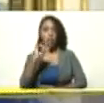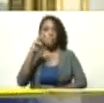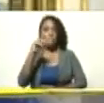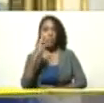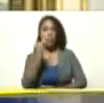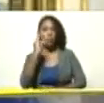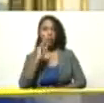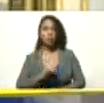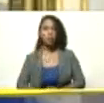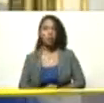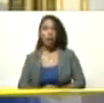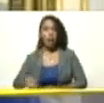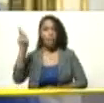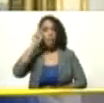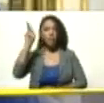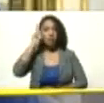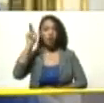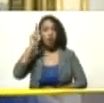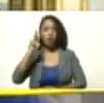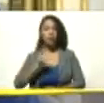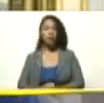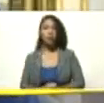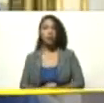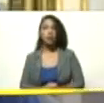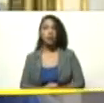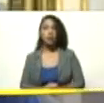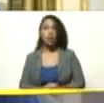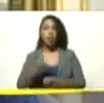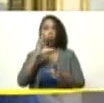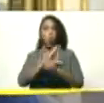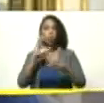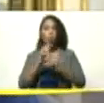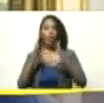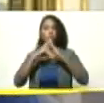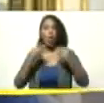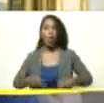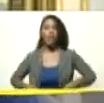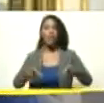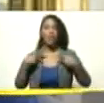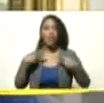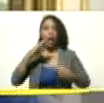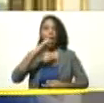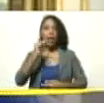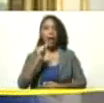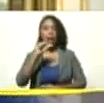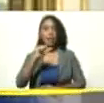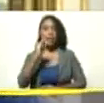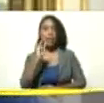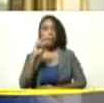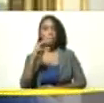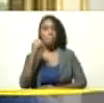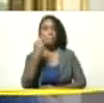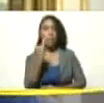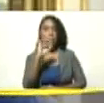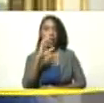La profesora y cultora de toda la vida, Casimira Monasterio, Casimira.